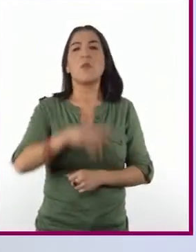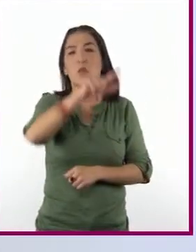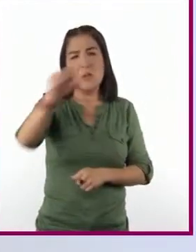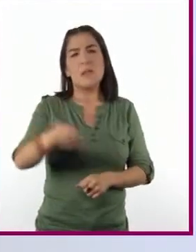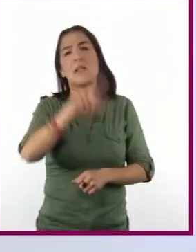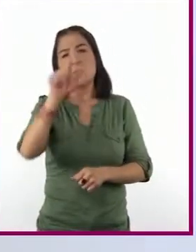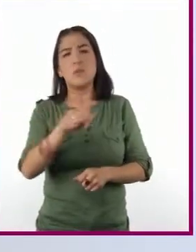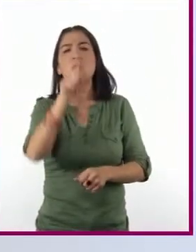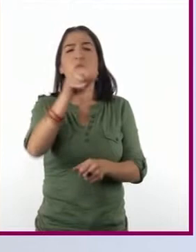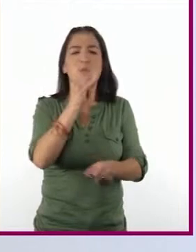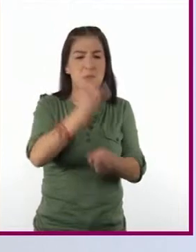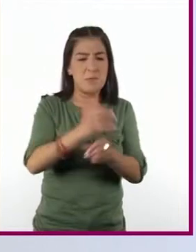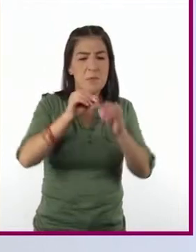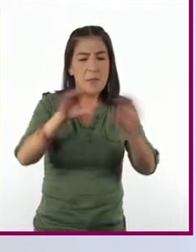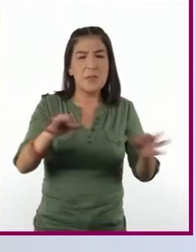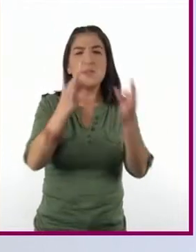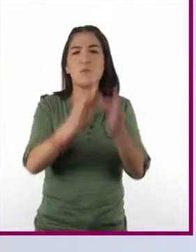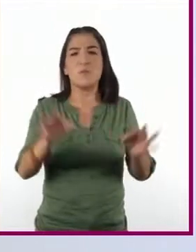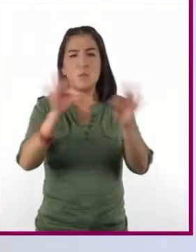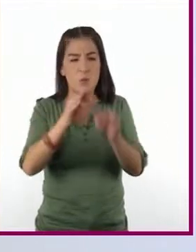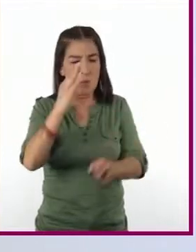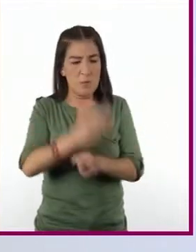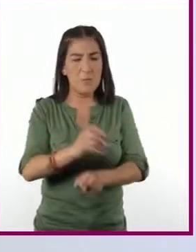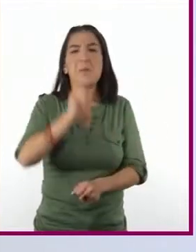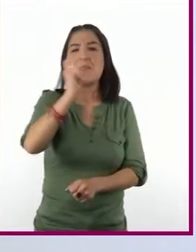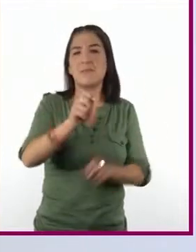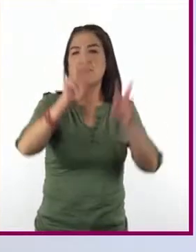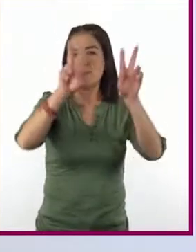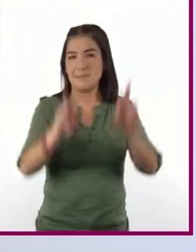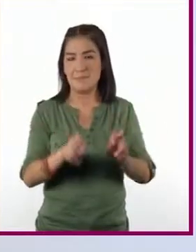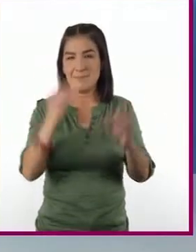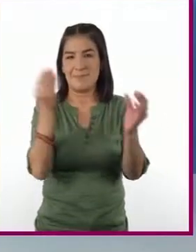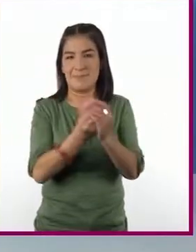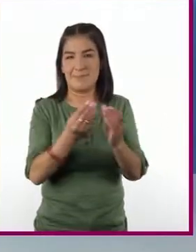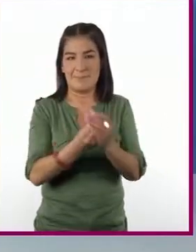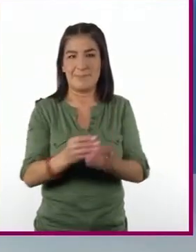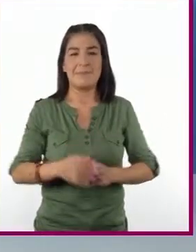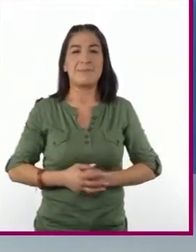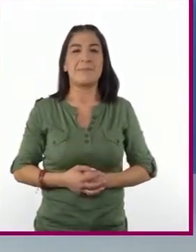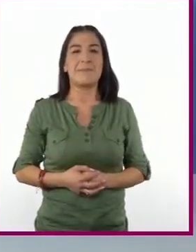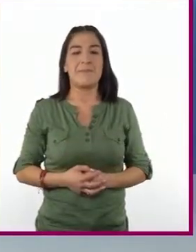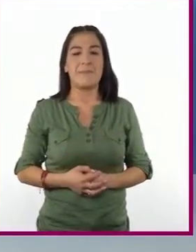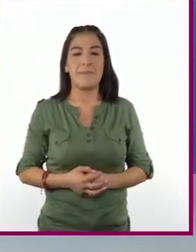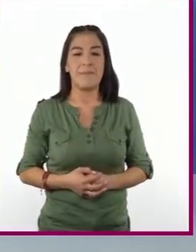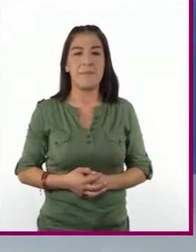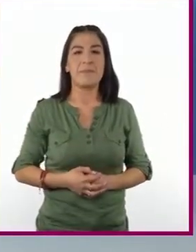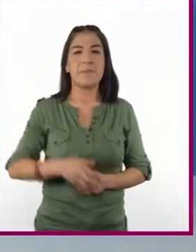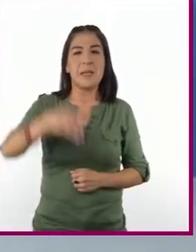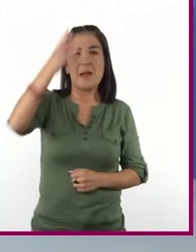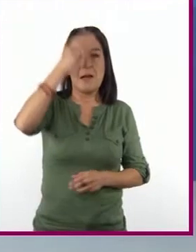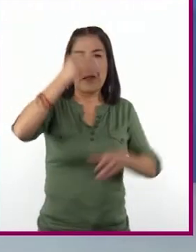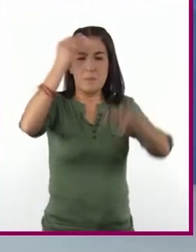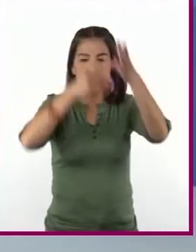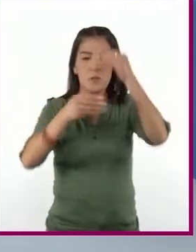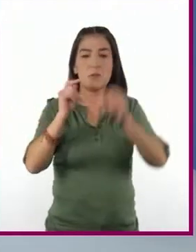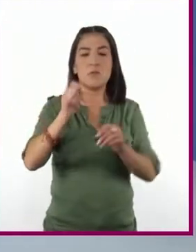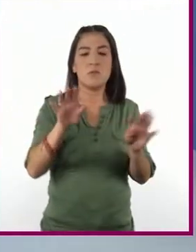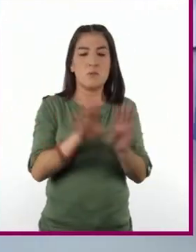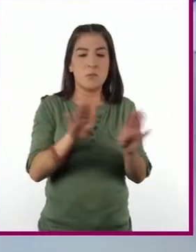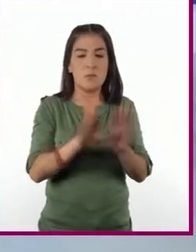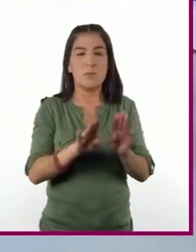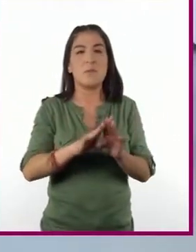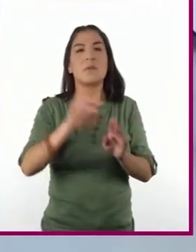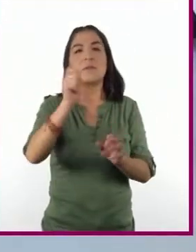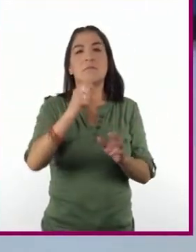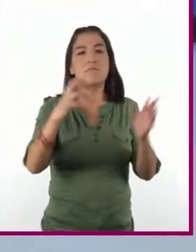anotando los datos importantes o nuevos que vayan identificando durante la clase. Aprenderemos cómo a partir de un registro